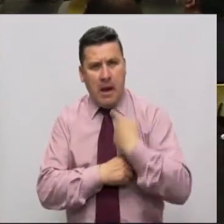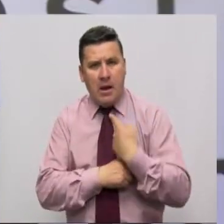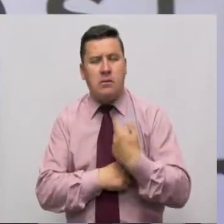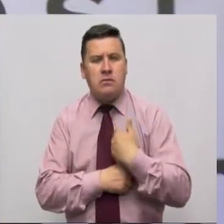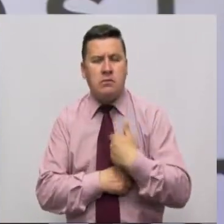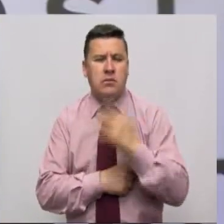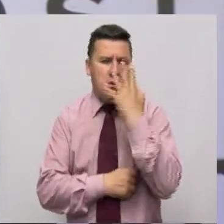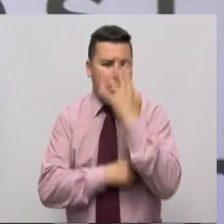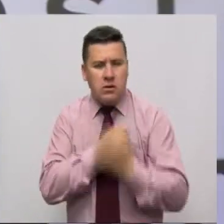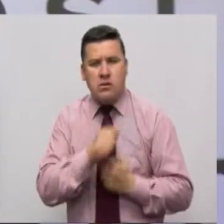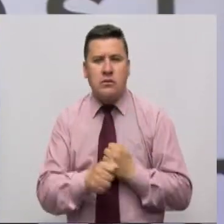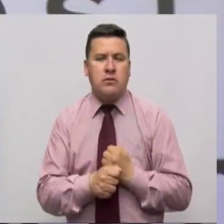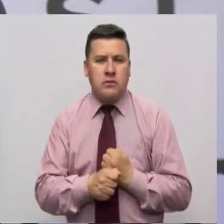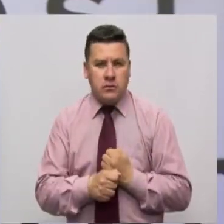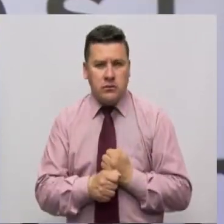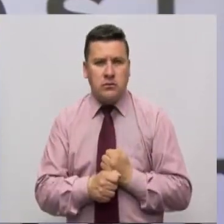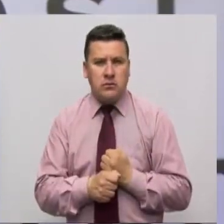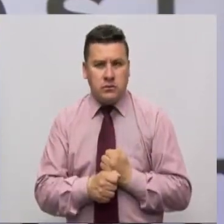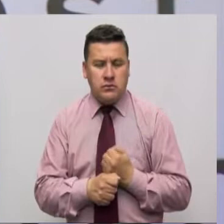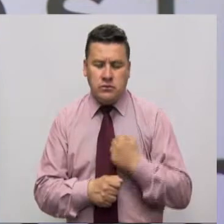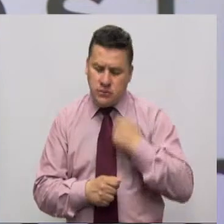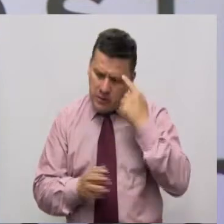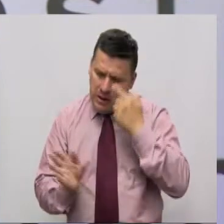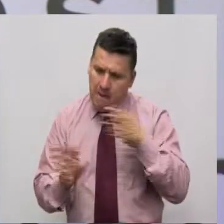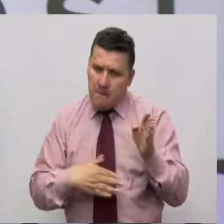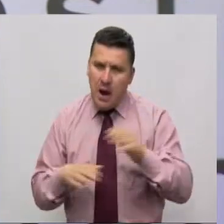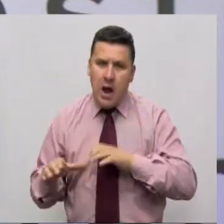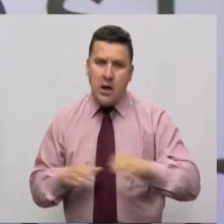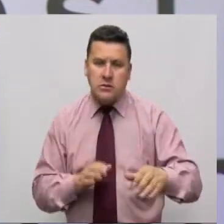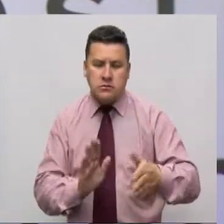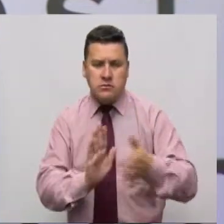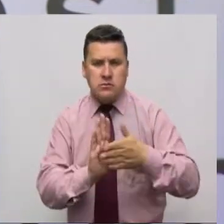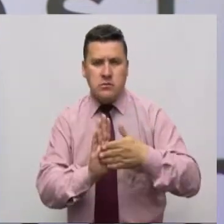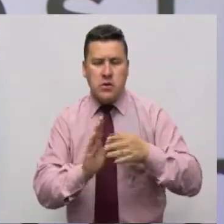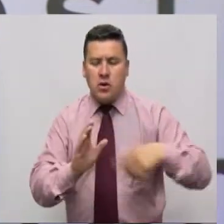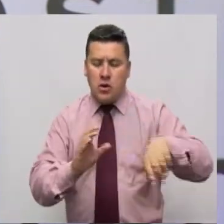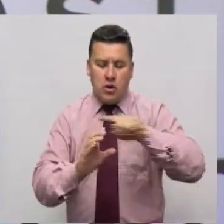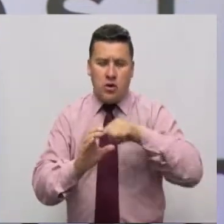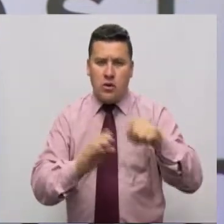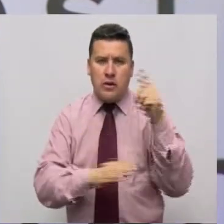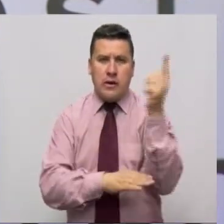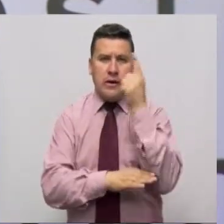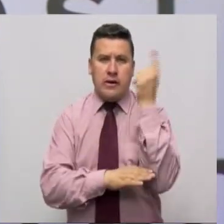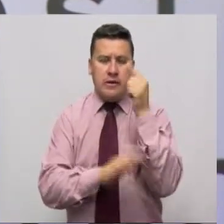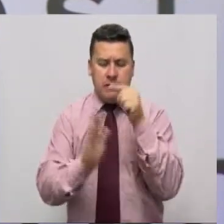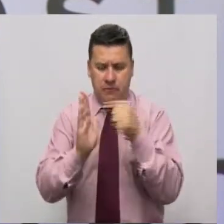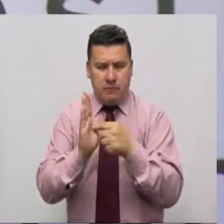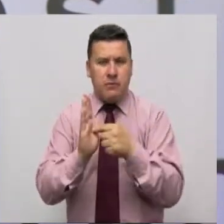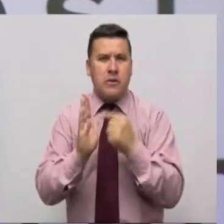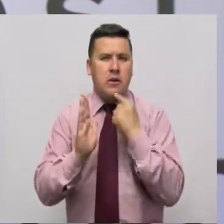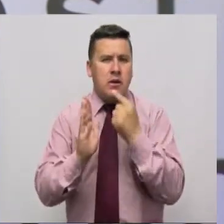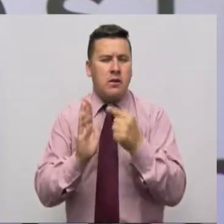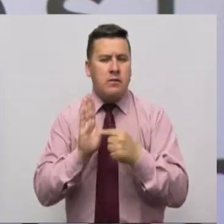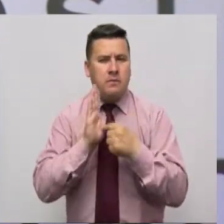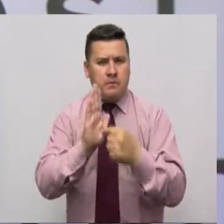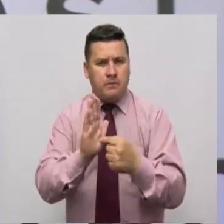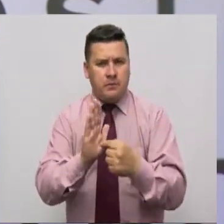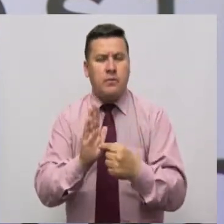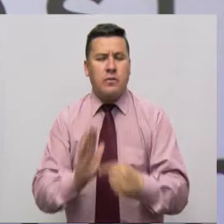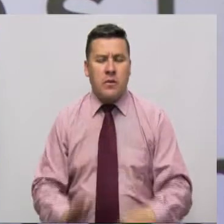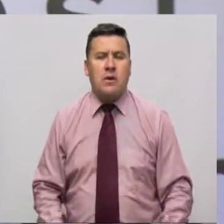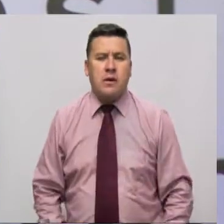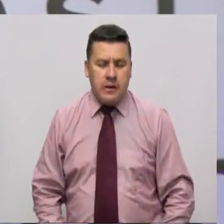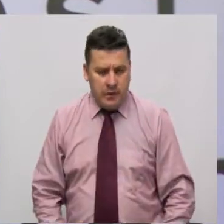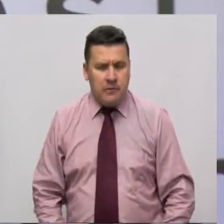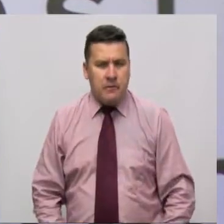me encomendaron hace 4 años. Mi plan de acción como Contralor General y tal como lo